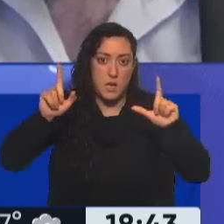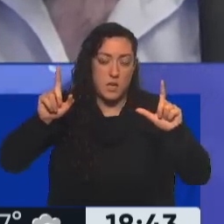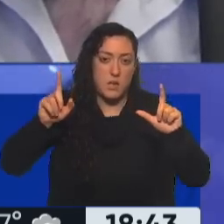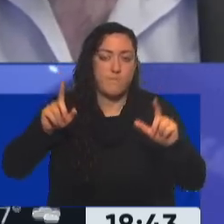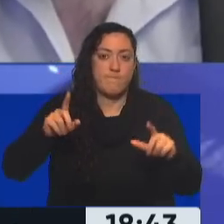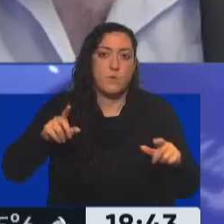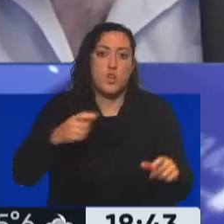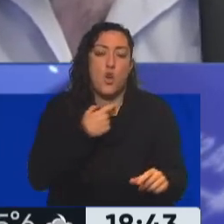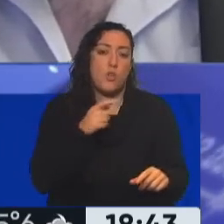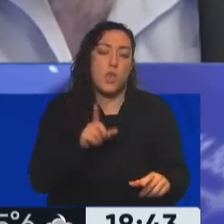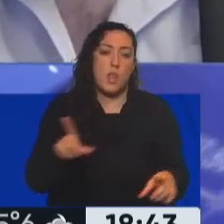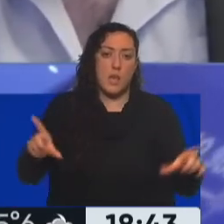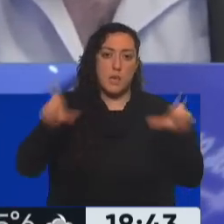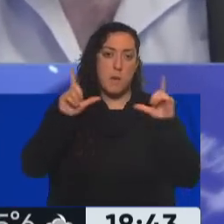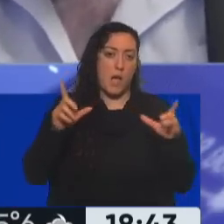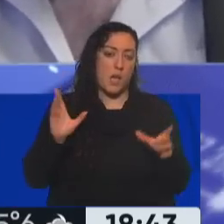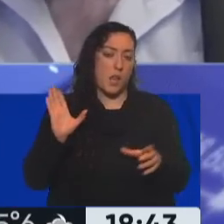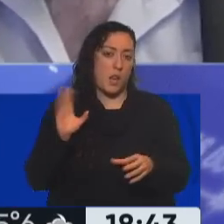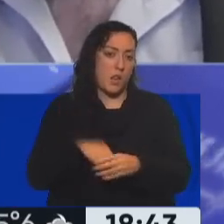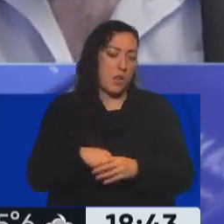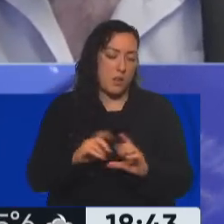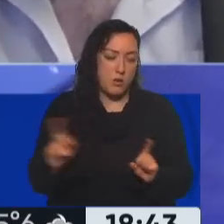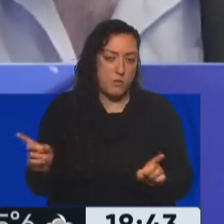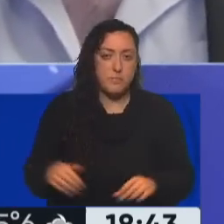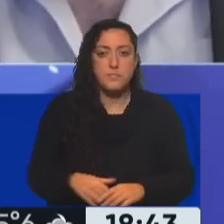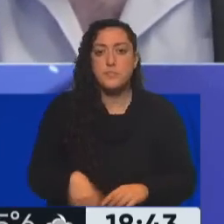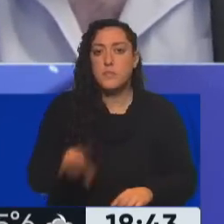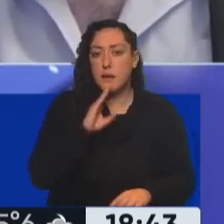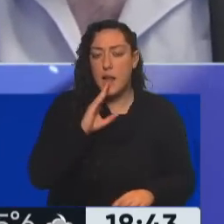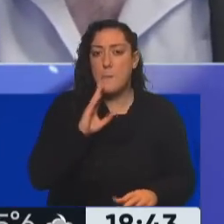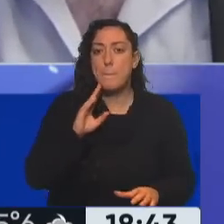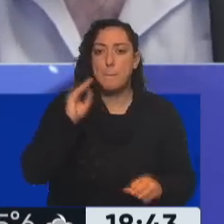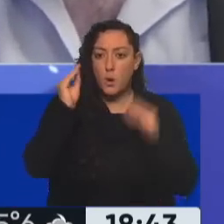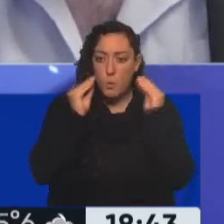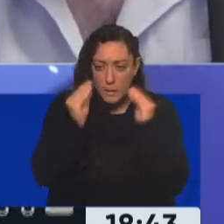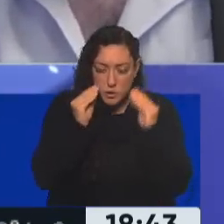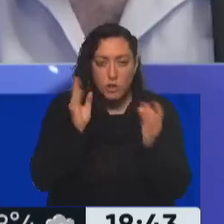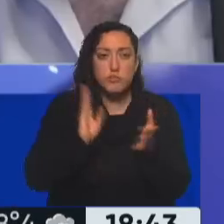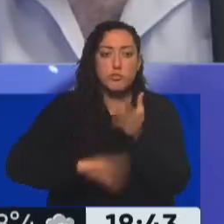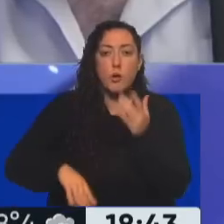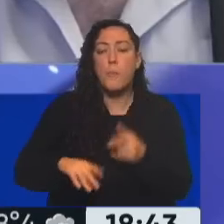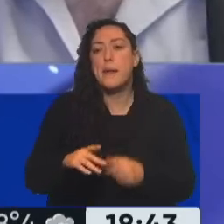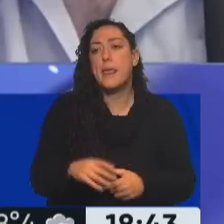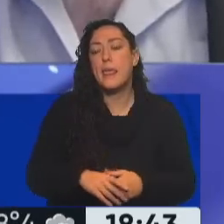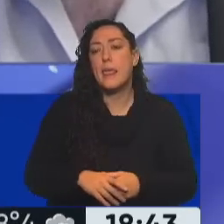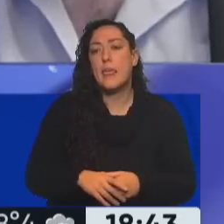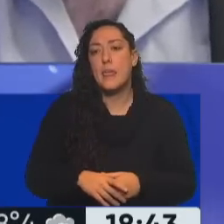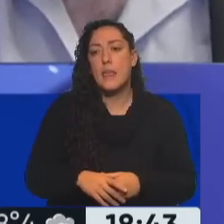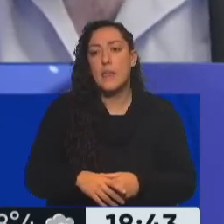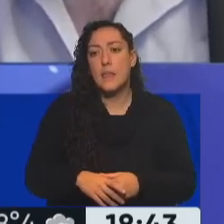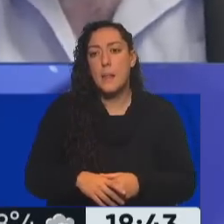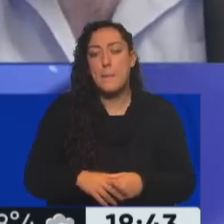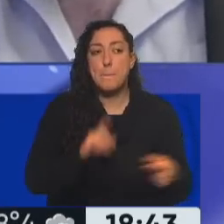forma con esa imagen. Entonces, en Israel hay mucha preocupación sobre perder la intensidad de